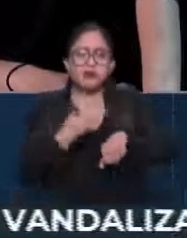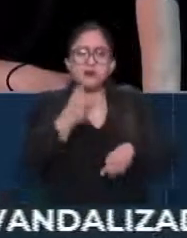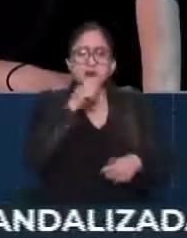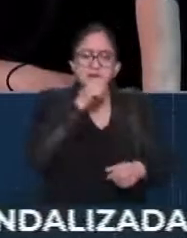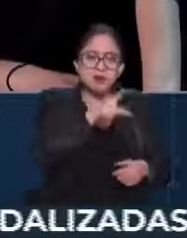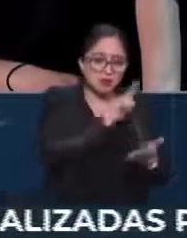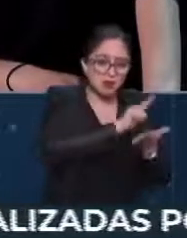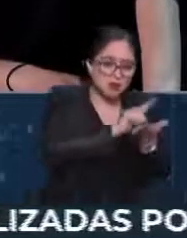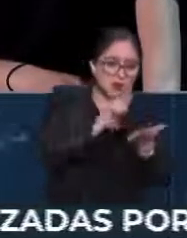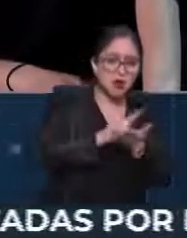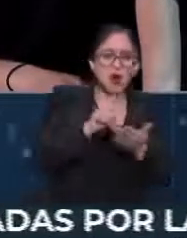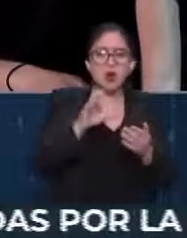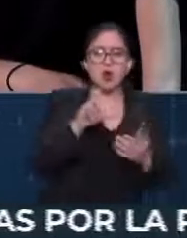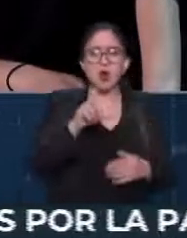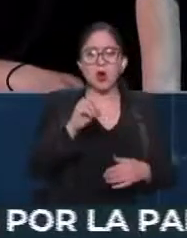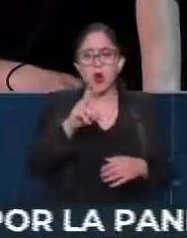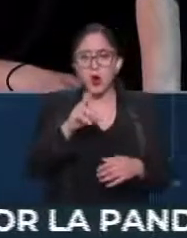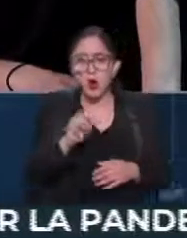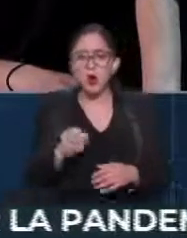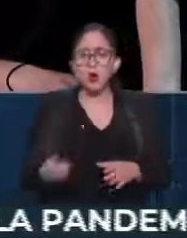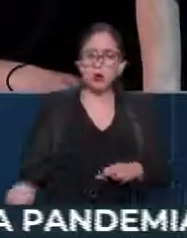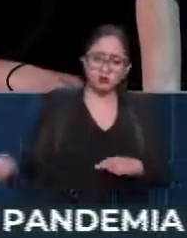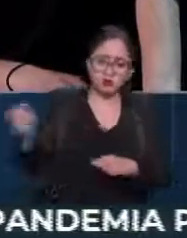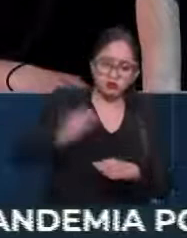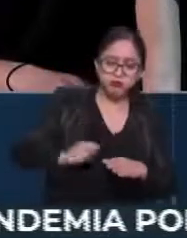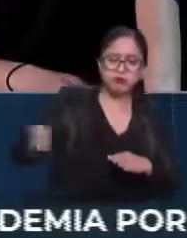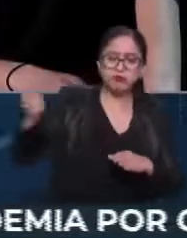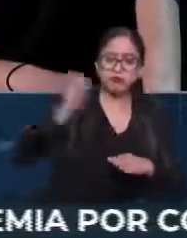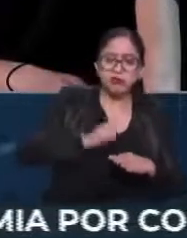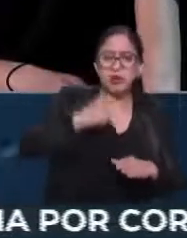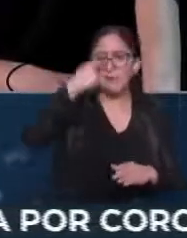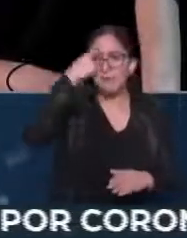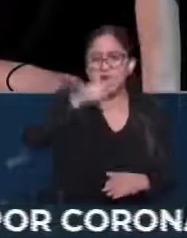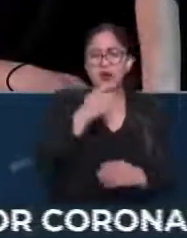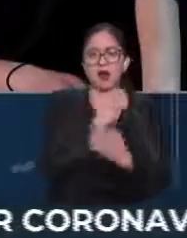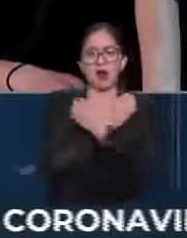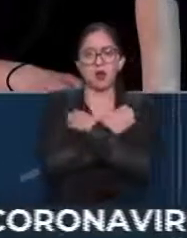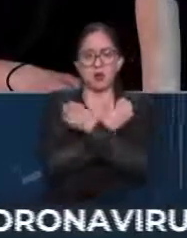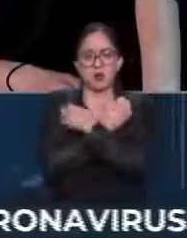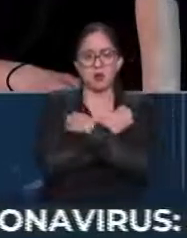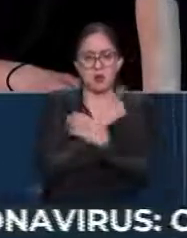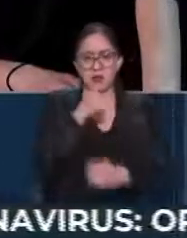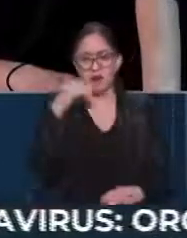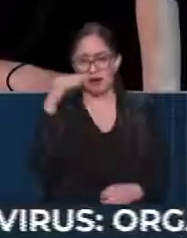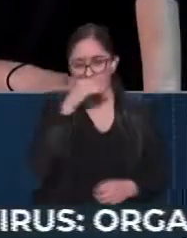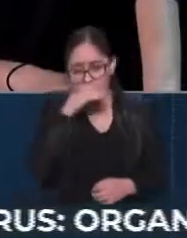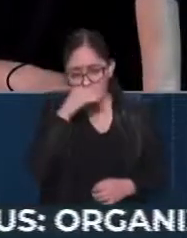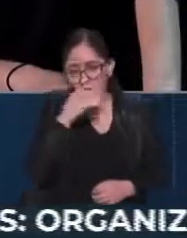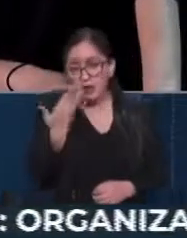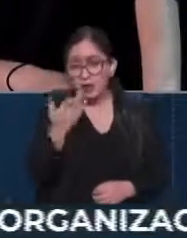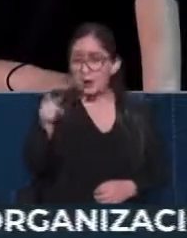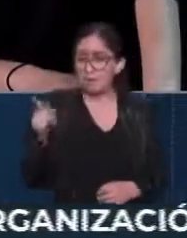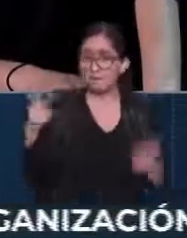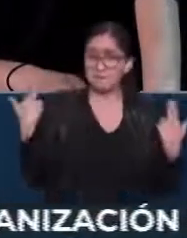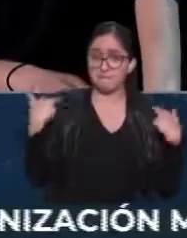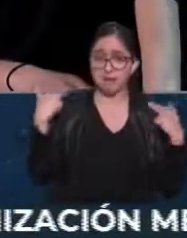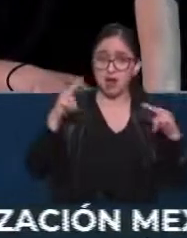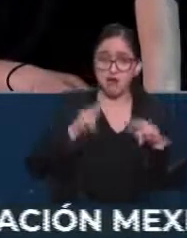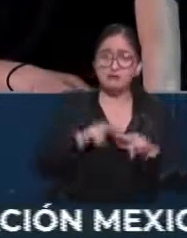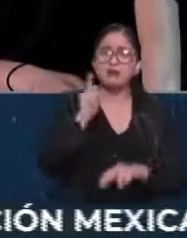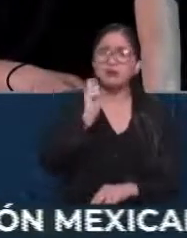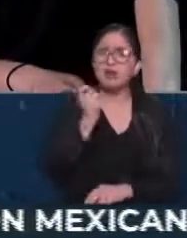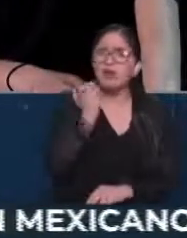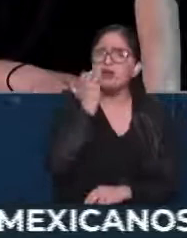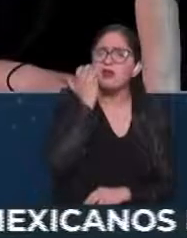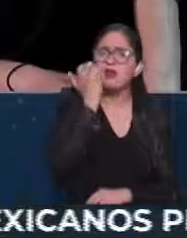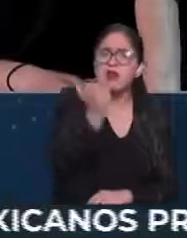y las cubetas, etcétera, ¿no? A pesar de que sea gratuita la educación. Y los maestros, pues, empeñados en tratar de que la escuela